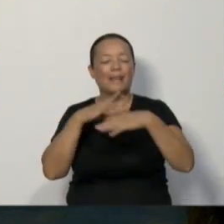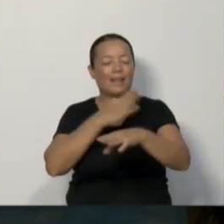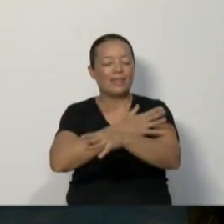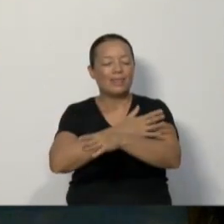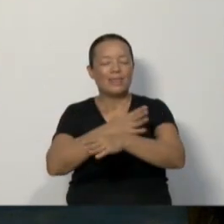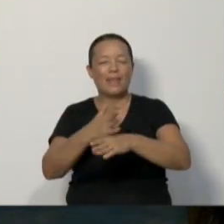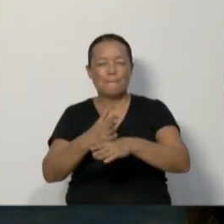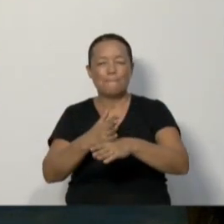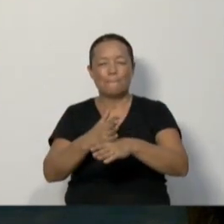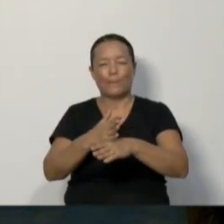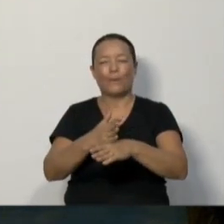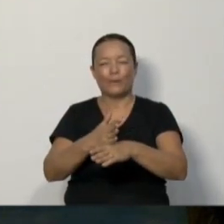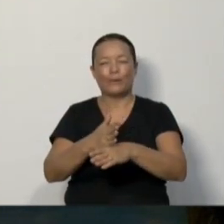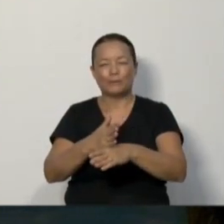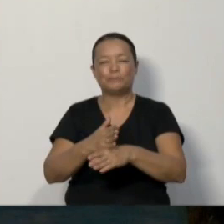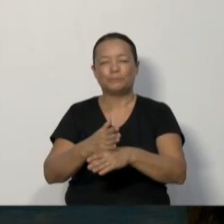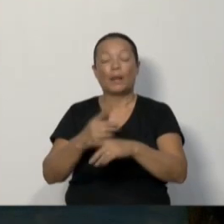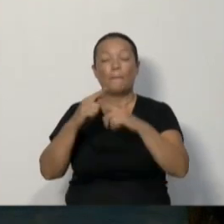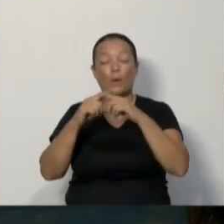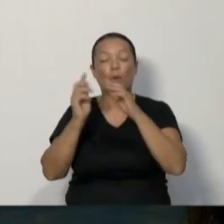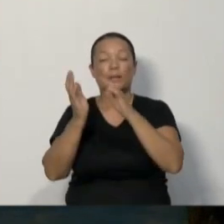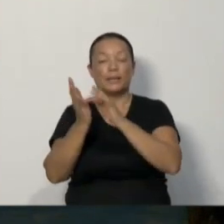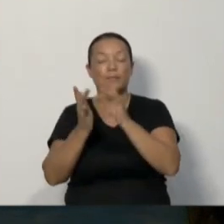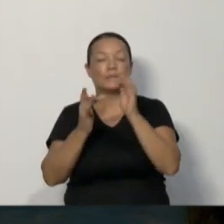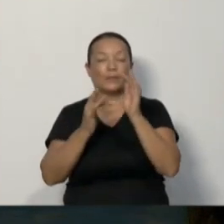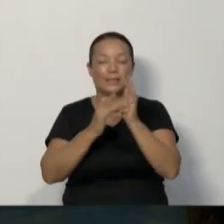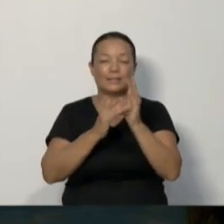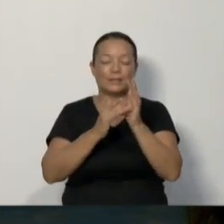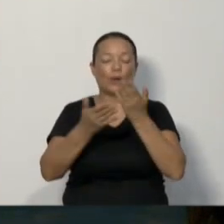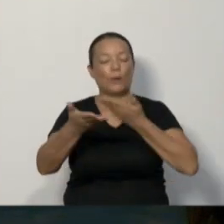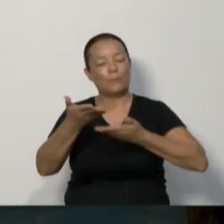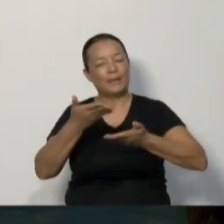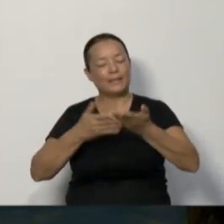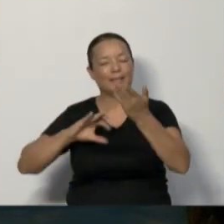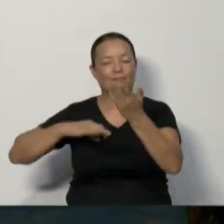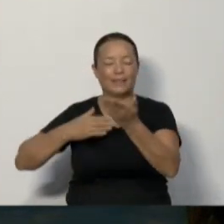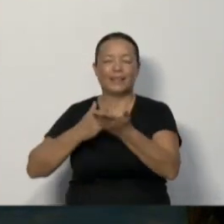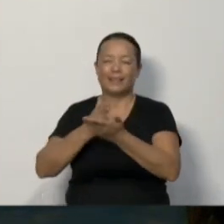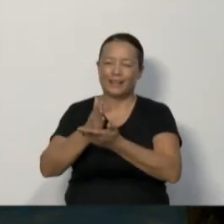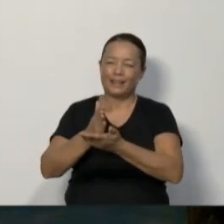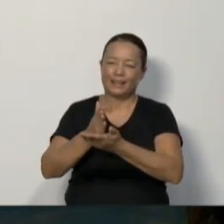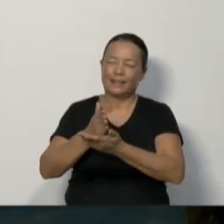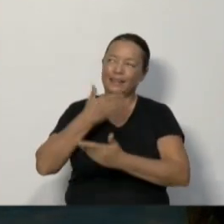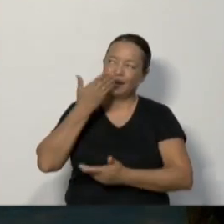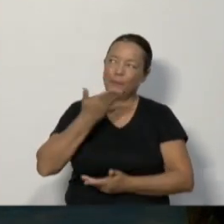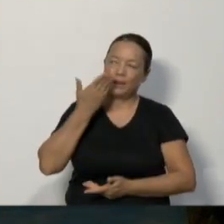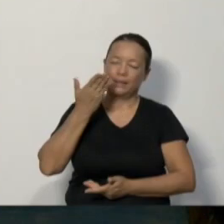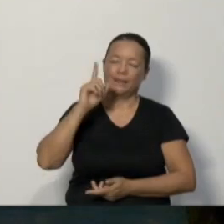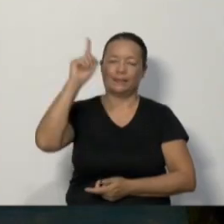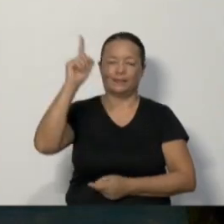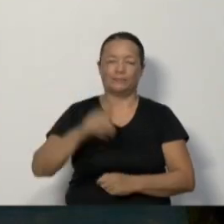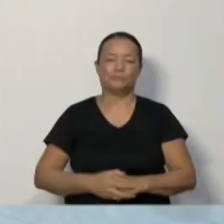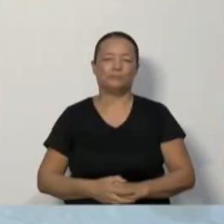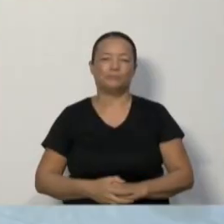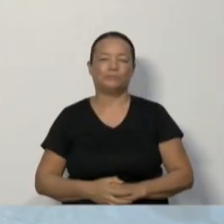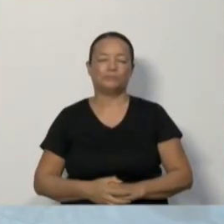través de los tiempos, merezcamos por tu Hijo Jesucristo compartir la vida eterna y cantar tus